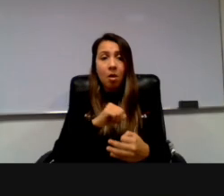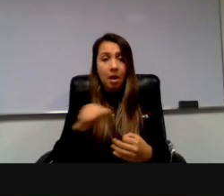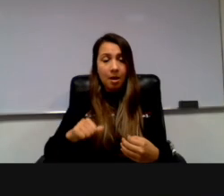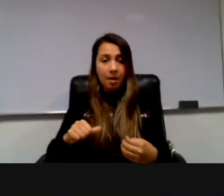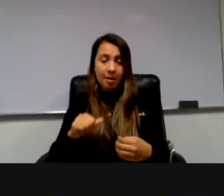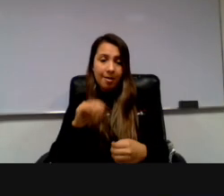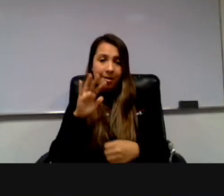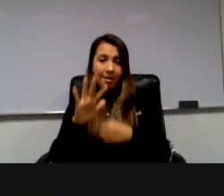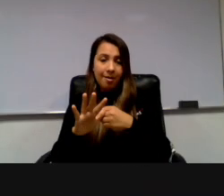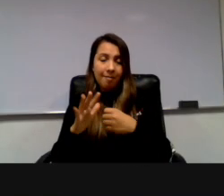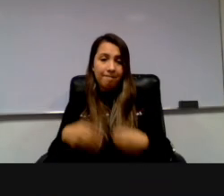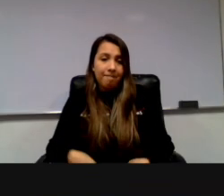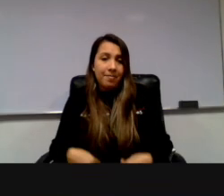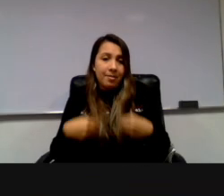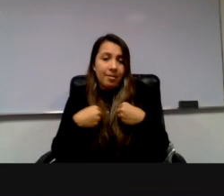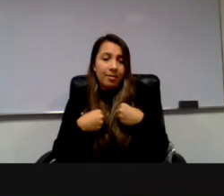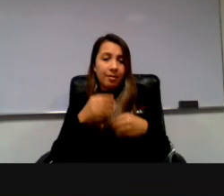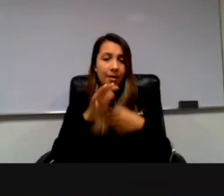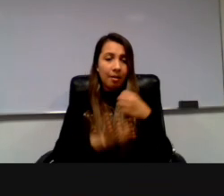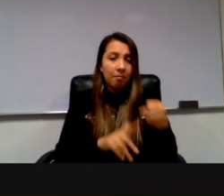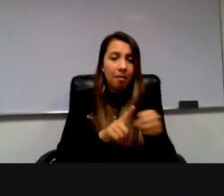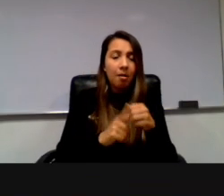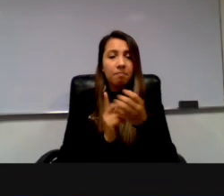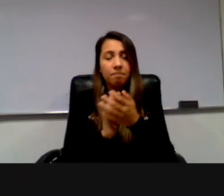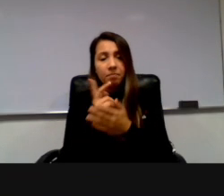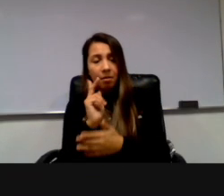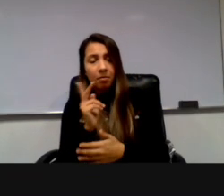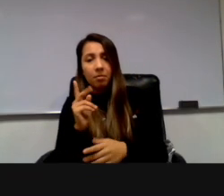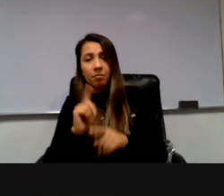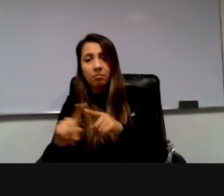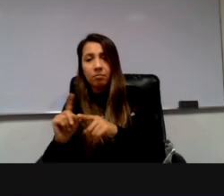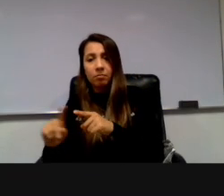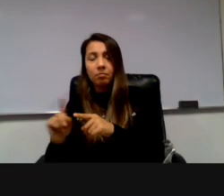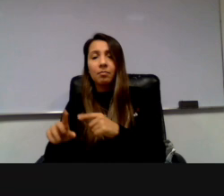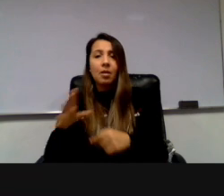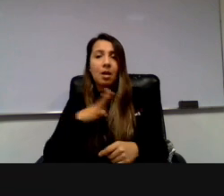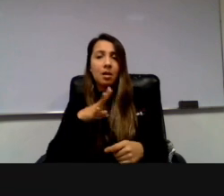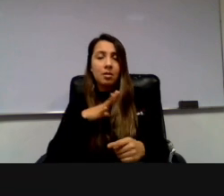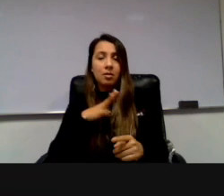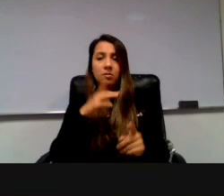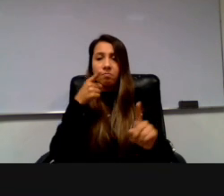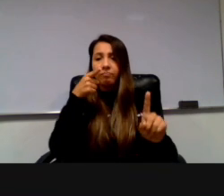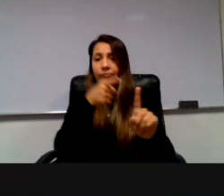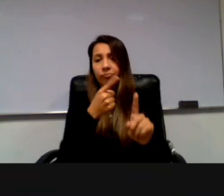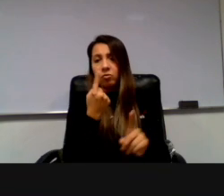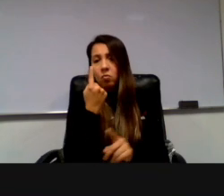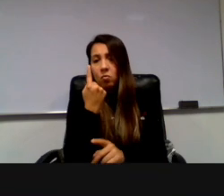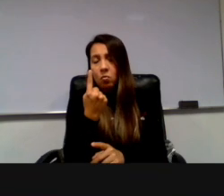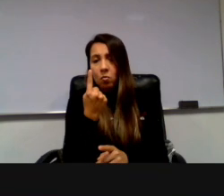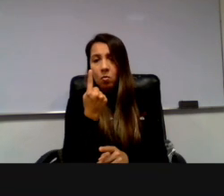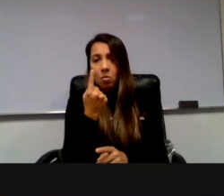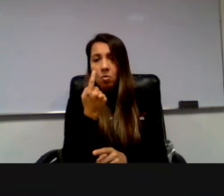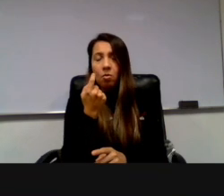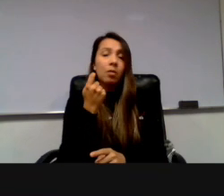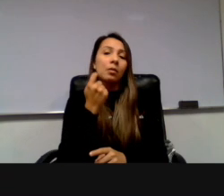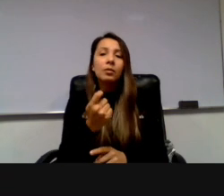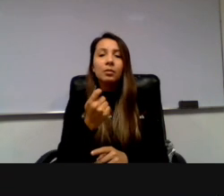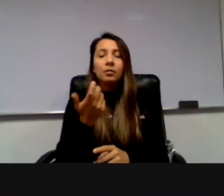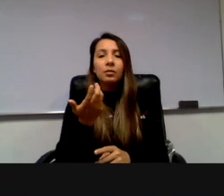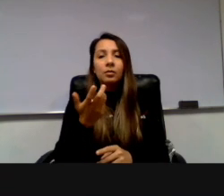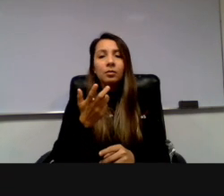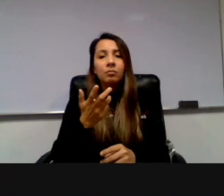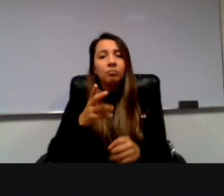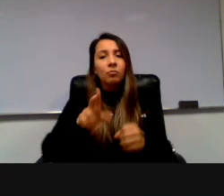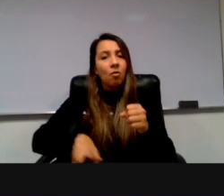existido en la Tierra, pues descienden de una sola forma primordial, ¿no? Es decir, su teoría de la ancestría